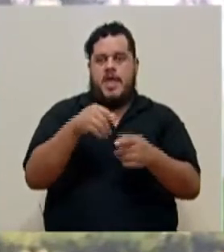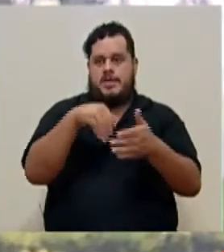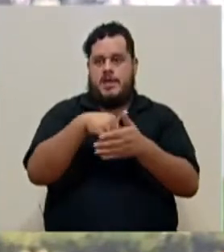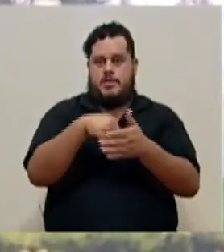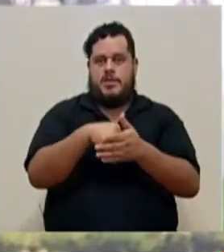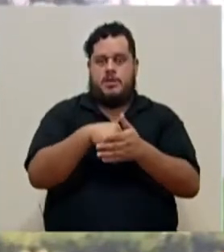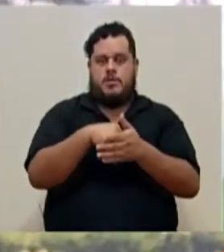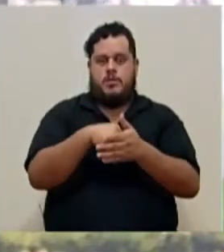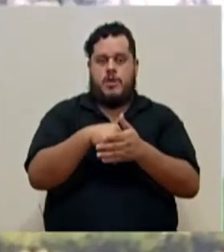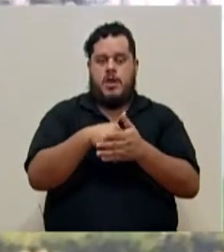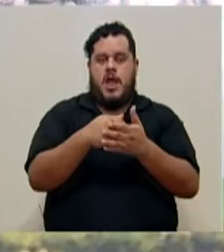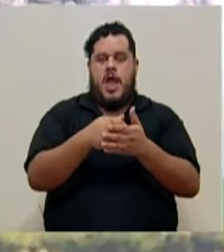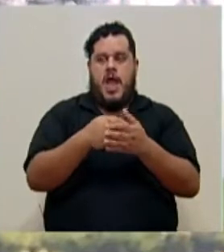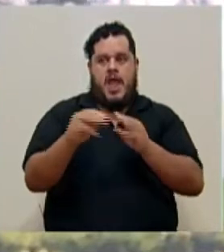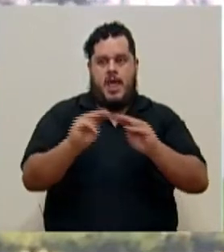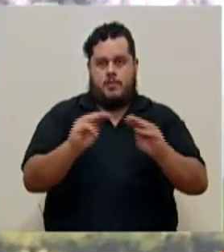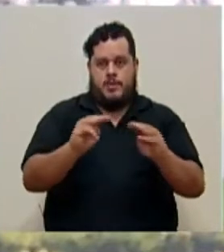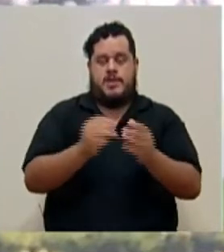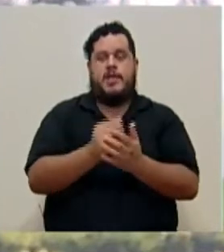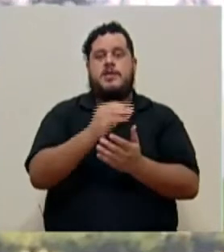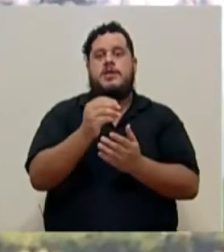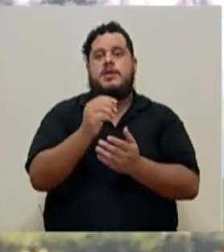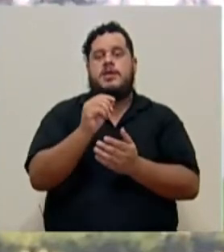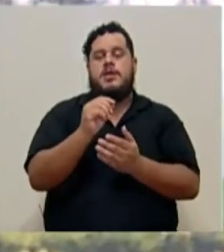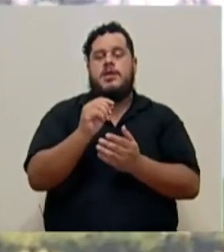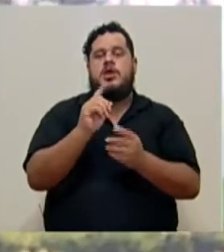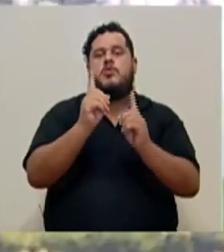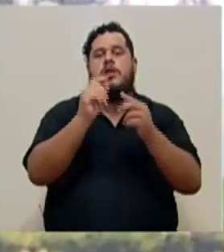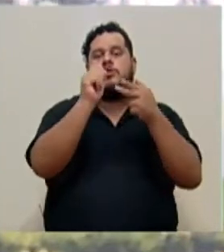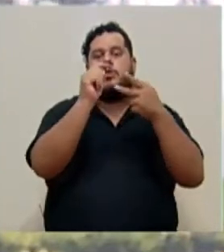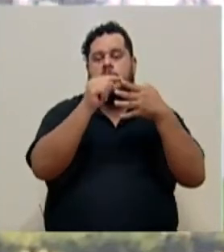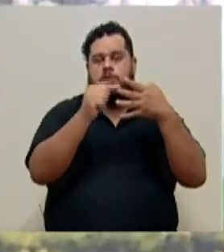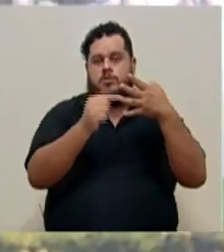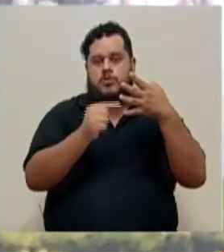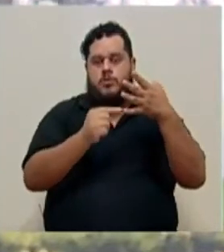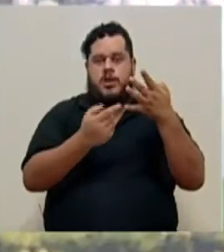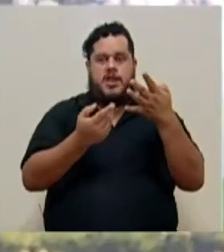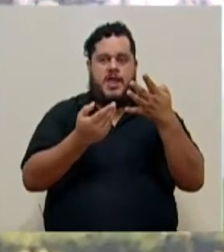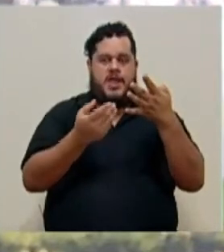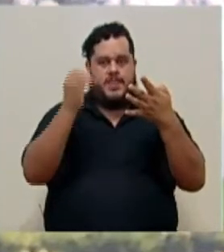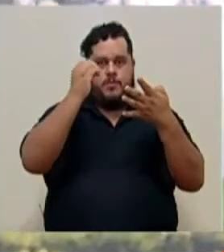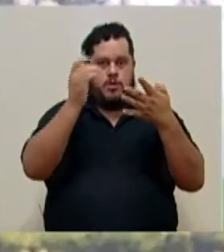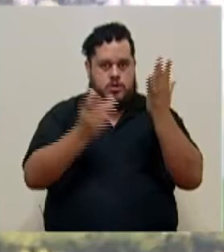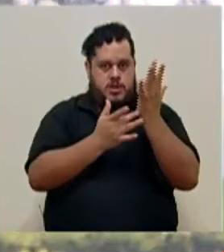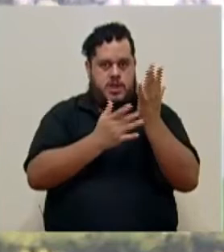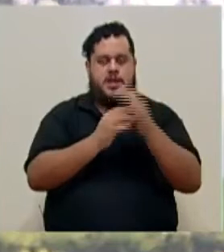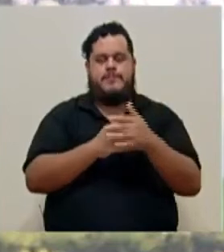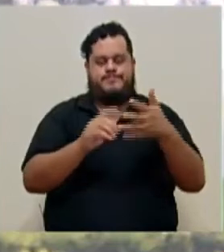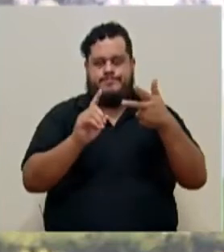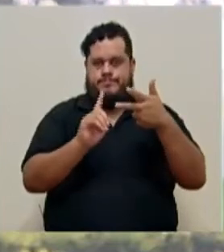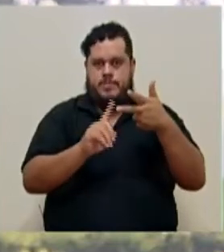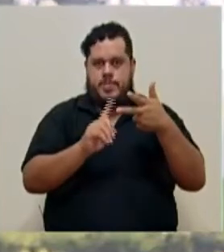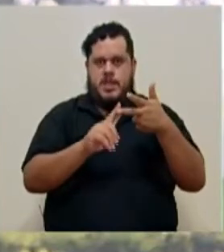limitación a la movilidad y un poco cuáles serían esos puntos de sustento técnico. También queríamos conocer sobre